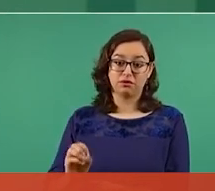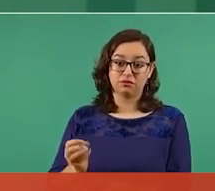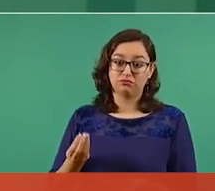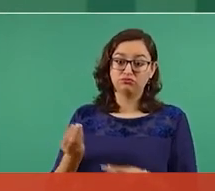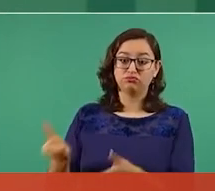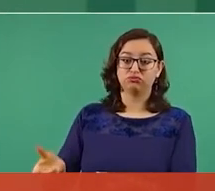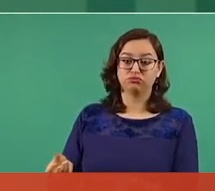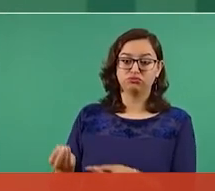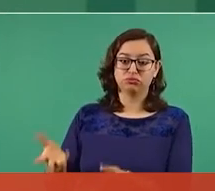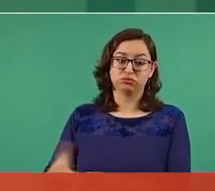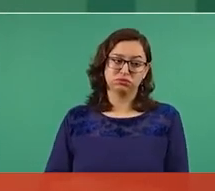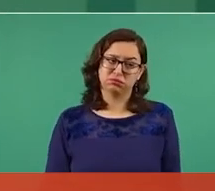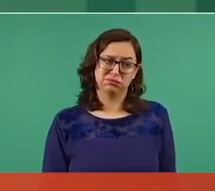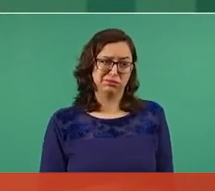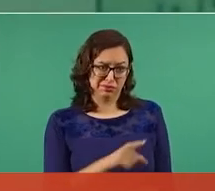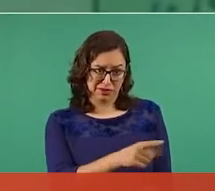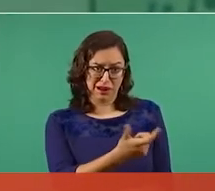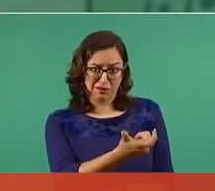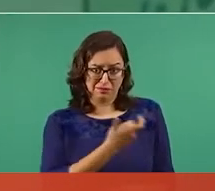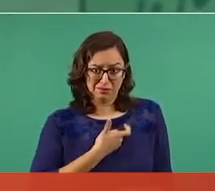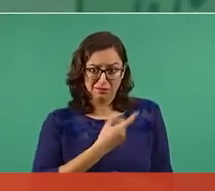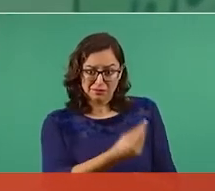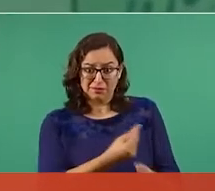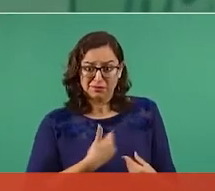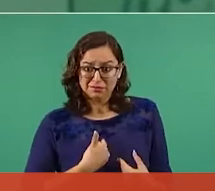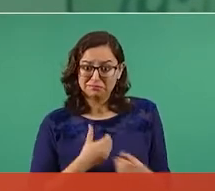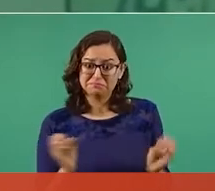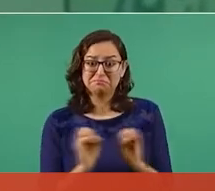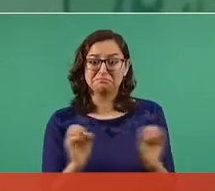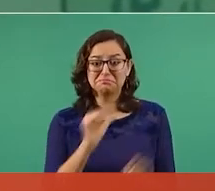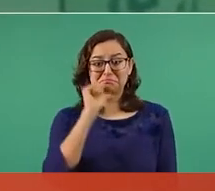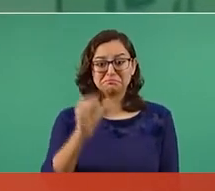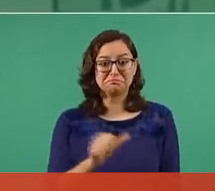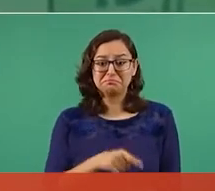cosa que no es cierta, así de sencillo.